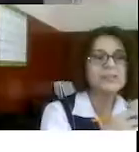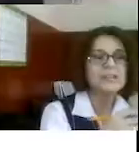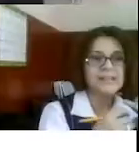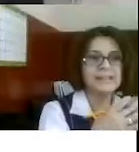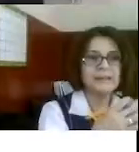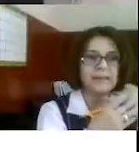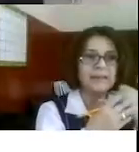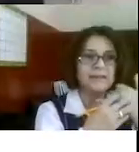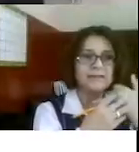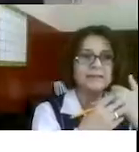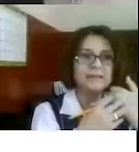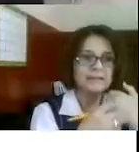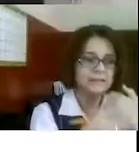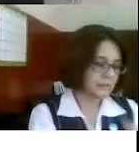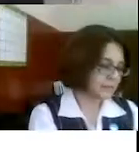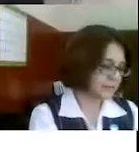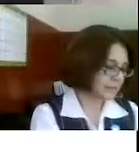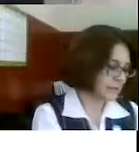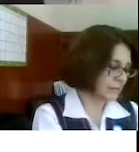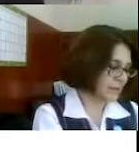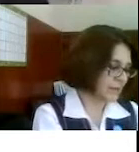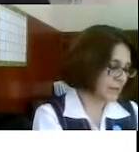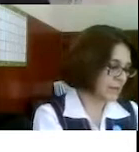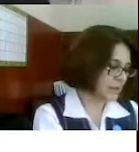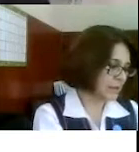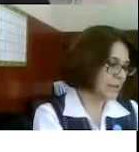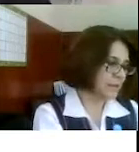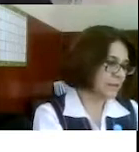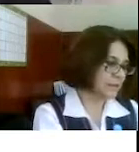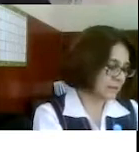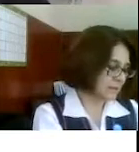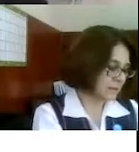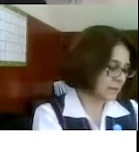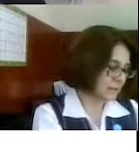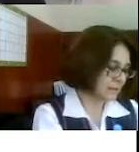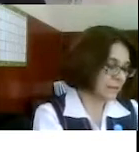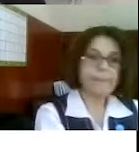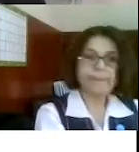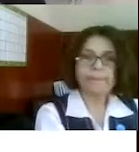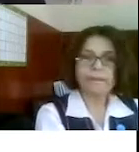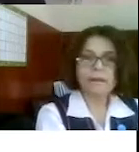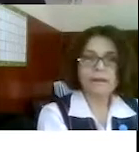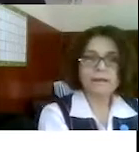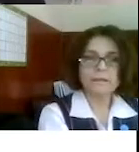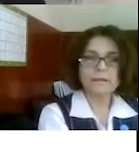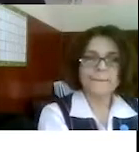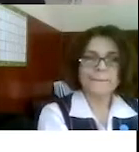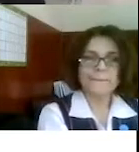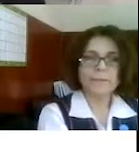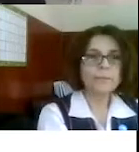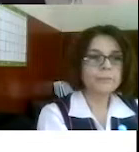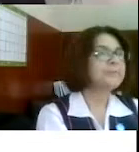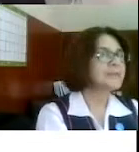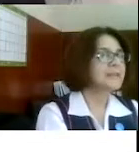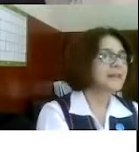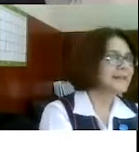Pedir ayuda. ¿A quién voy a pedir ayuda? A una ambulancia, a un doctor, al hospital. Al